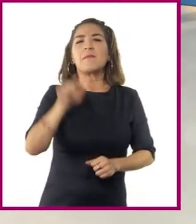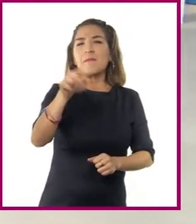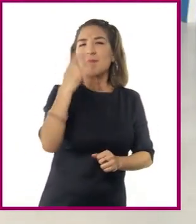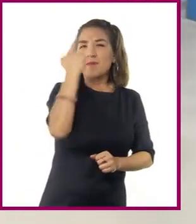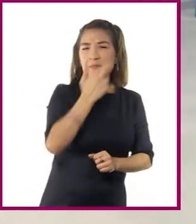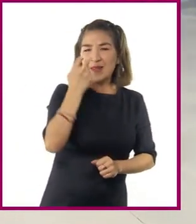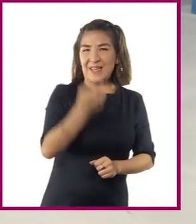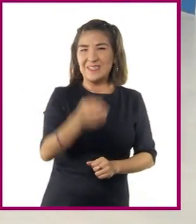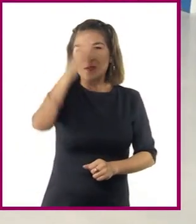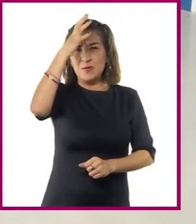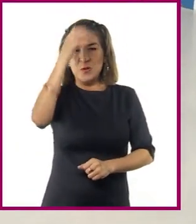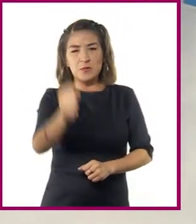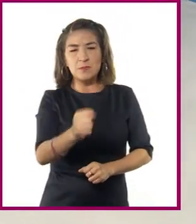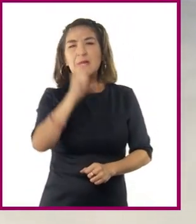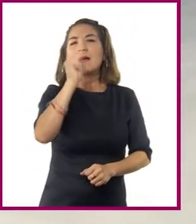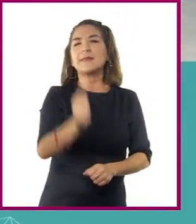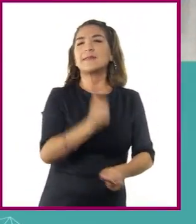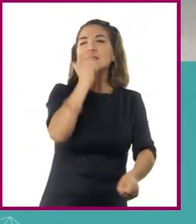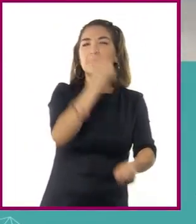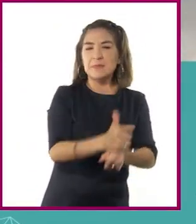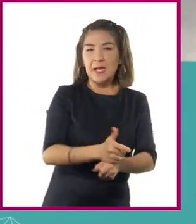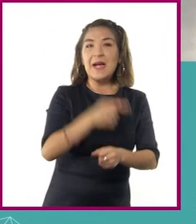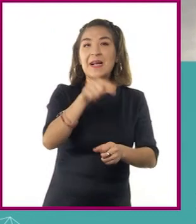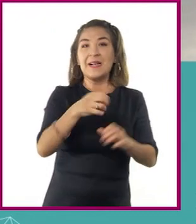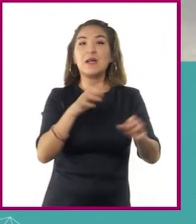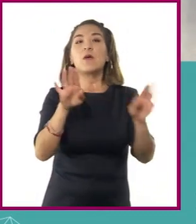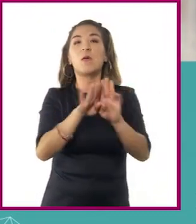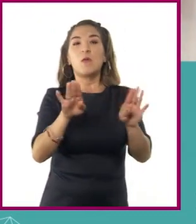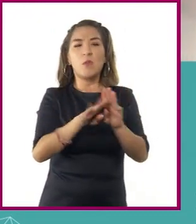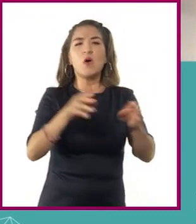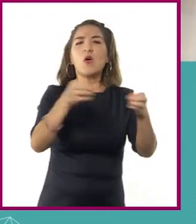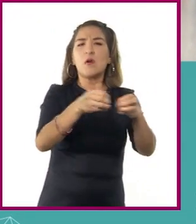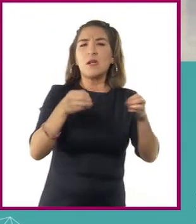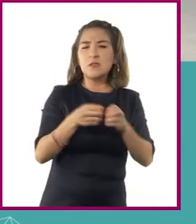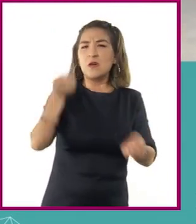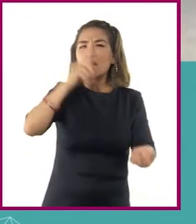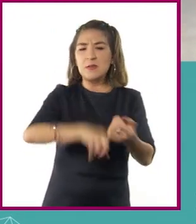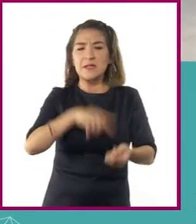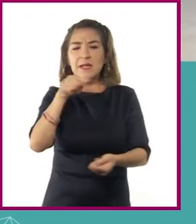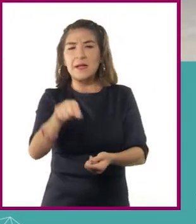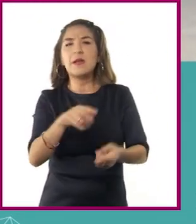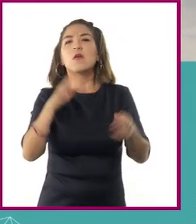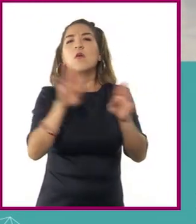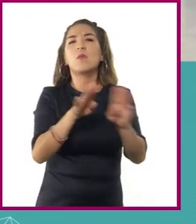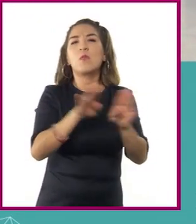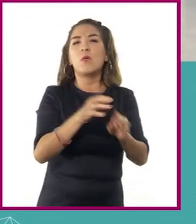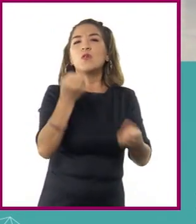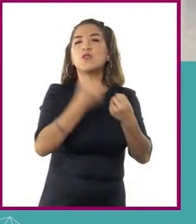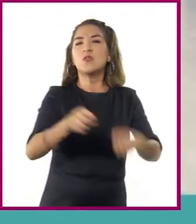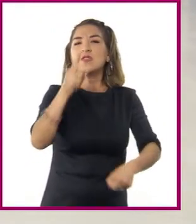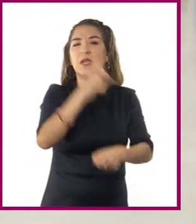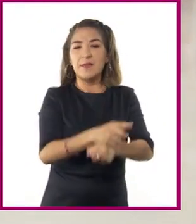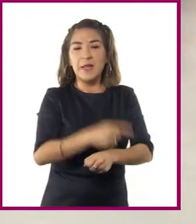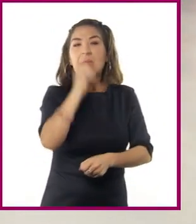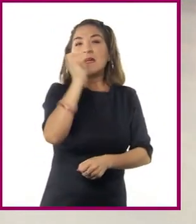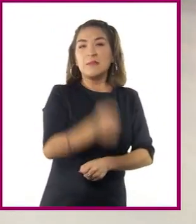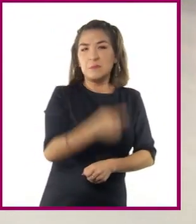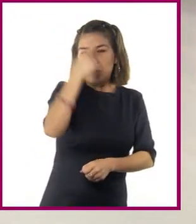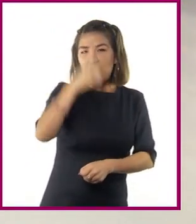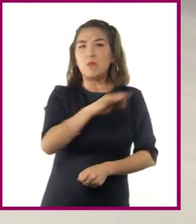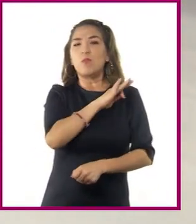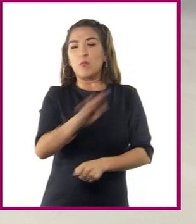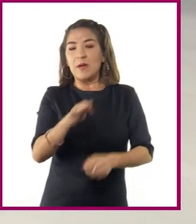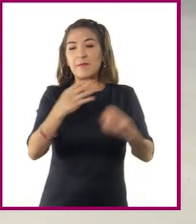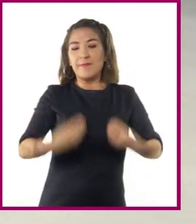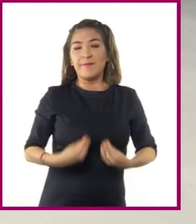Analizando este concepto, nos damos cuenta que el Estado es la forma de organización de una sociedad, la cual nos permite